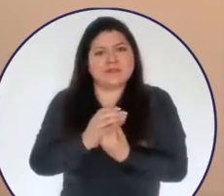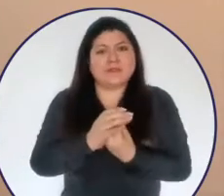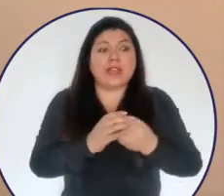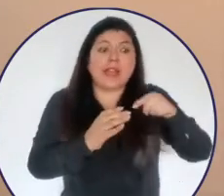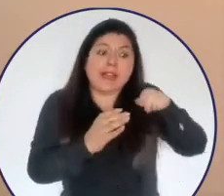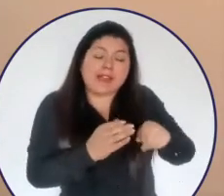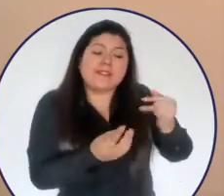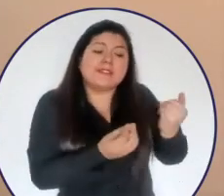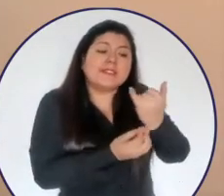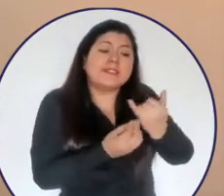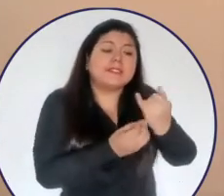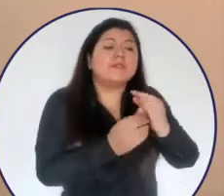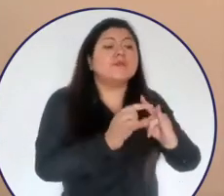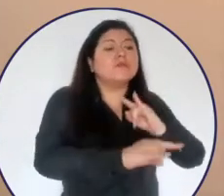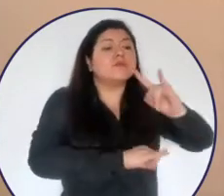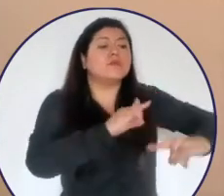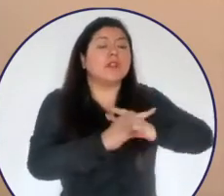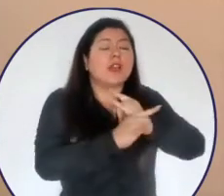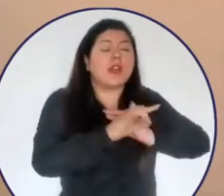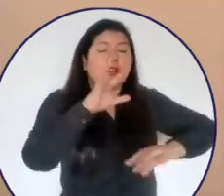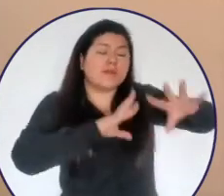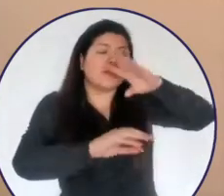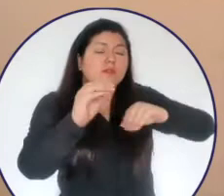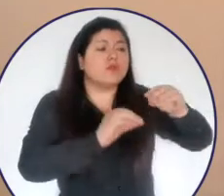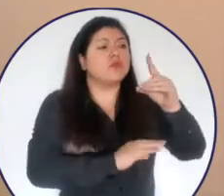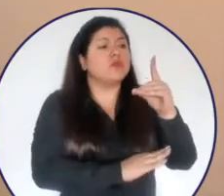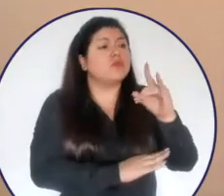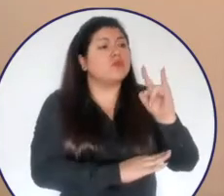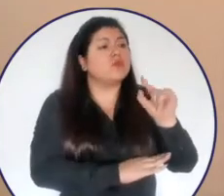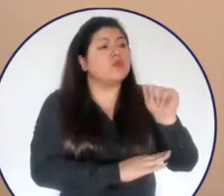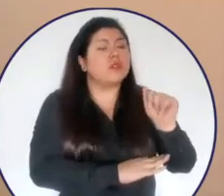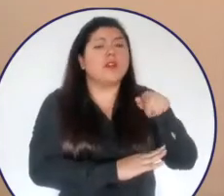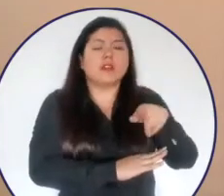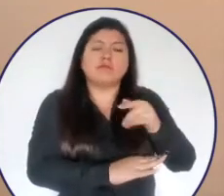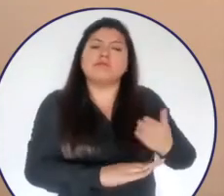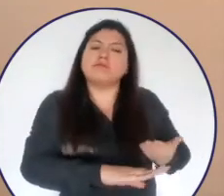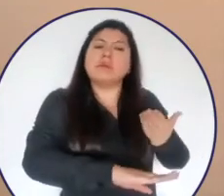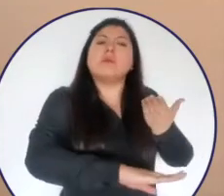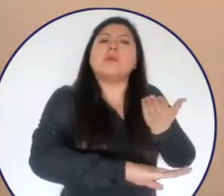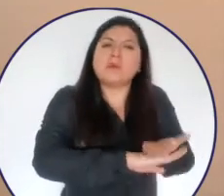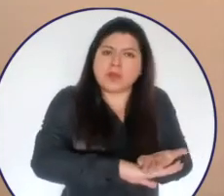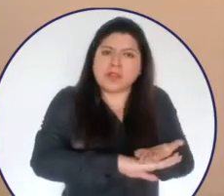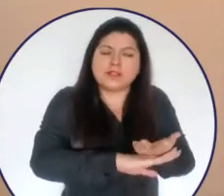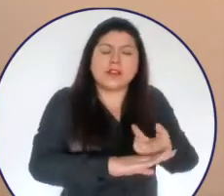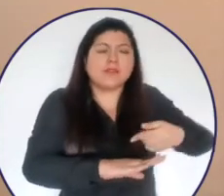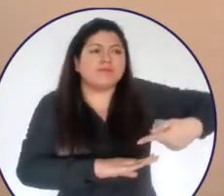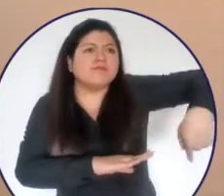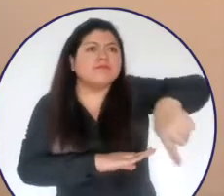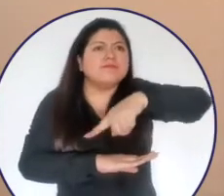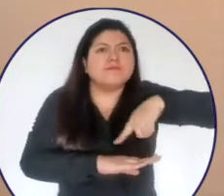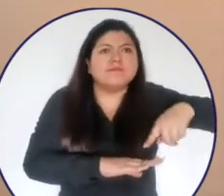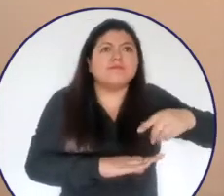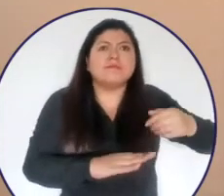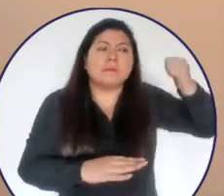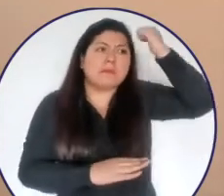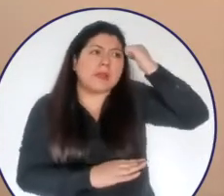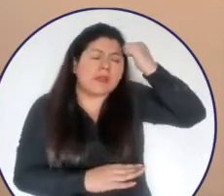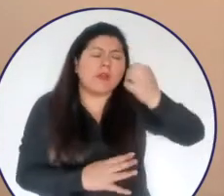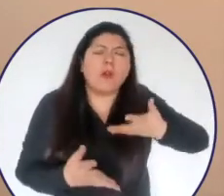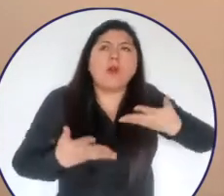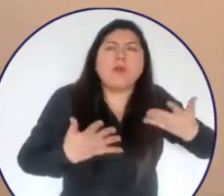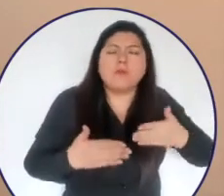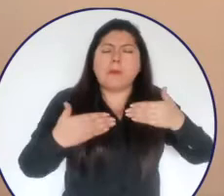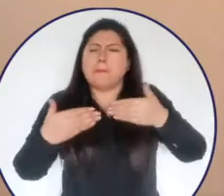innovado en el marco de la educación inclusiva. Y aquí hablamos del diseño universal para el aprendizaje DUA como